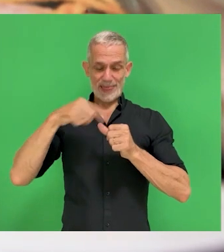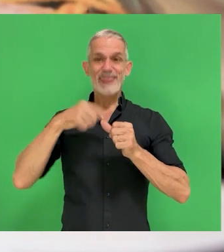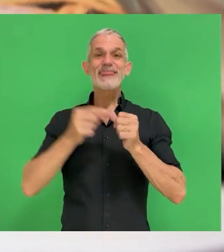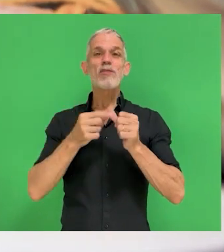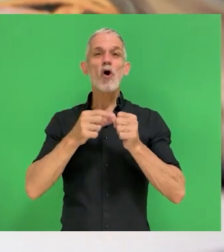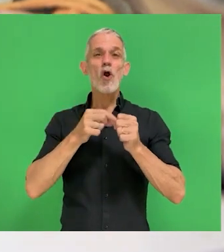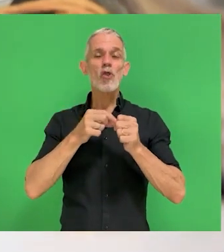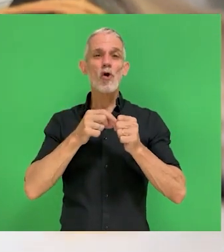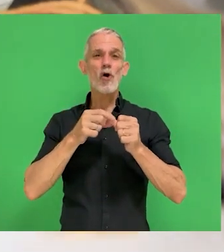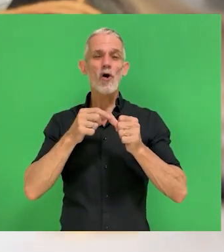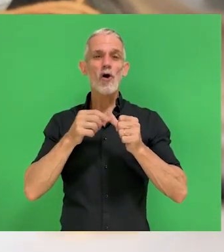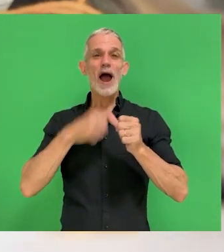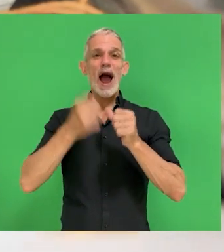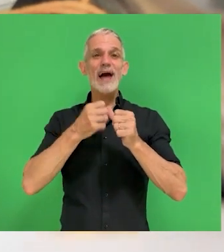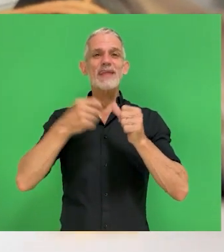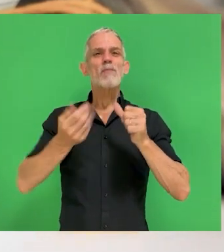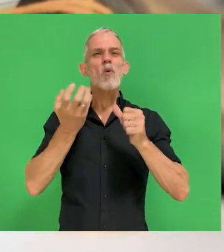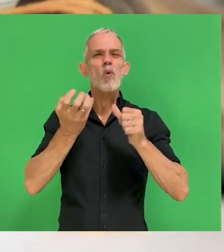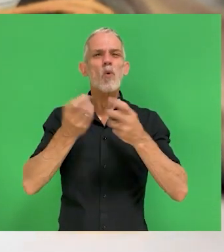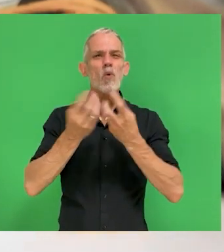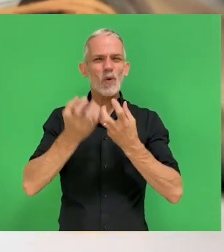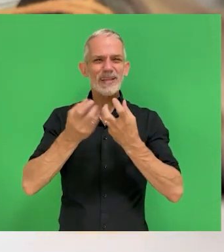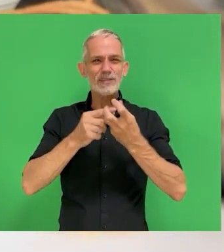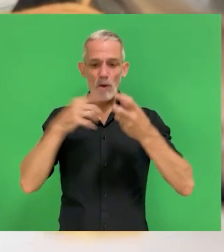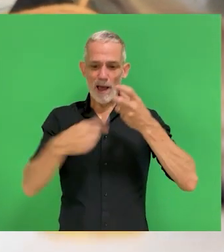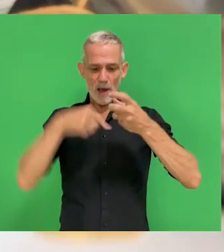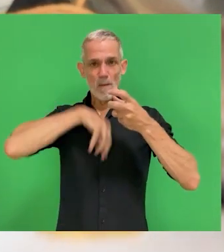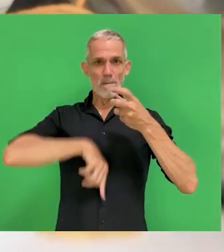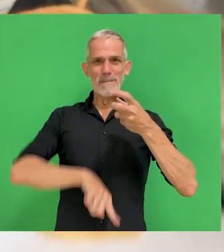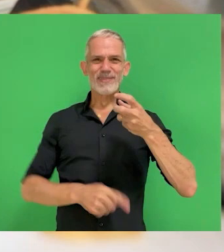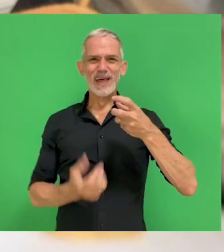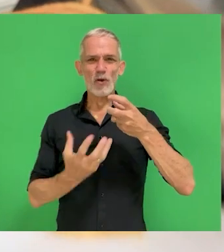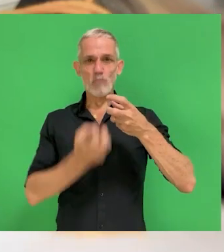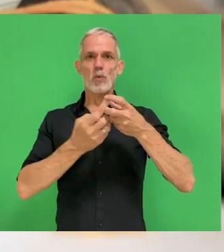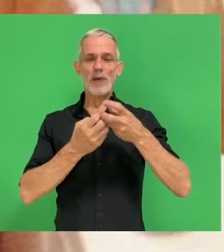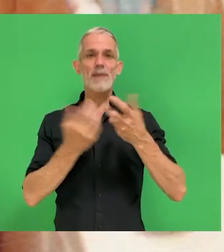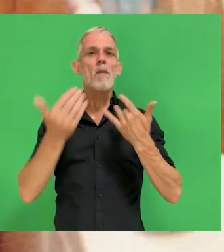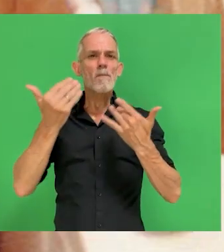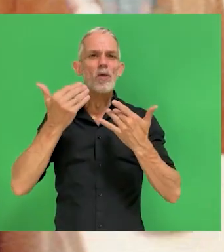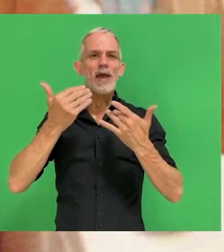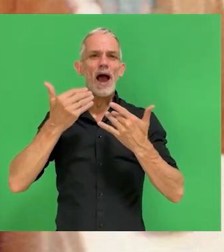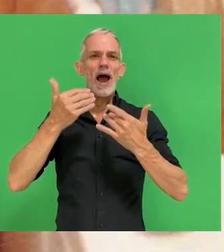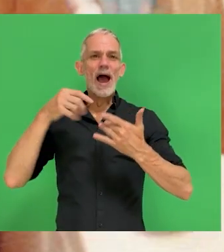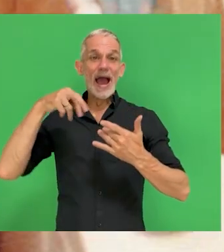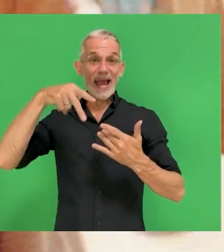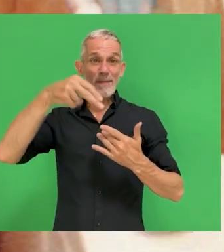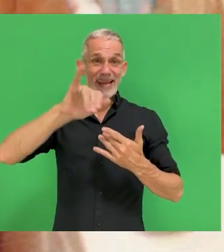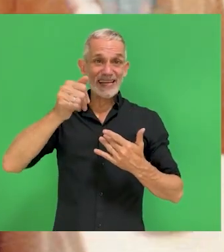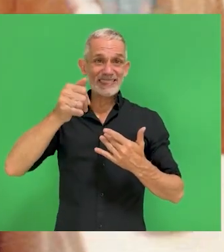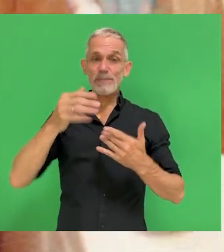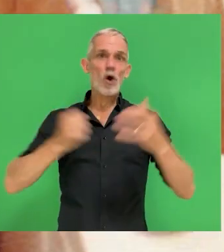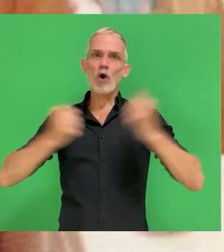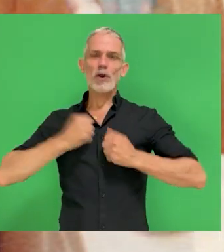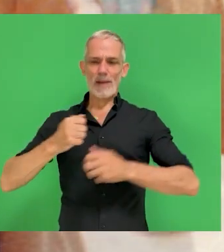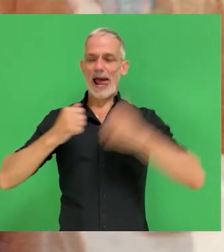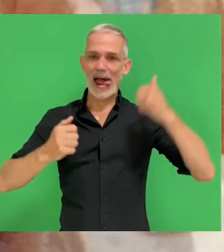del dedo gordo a un testículo. Iba por adentro del pantalón la tanza. Entonces podía caminar pero no